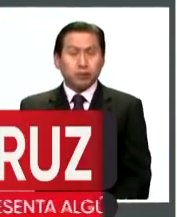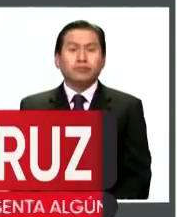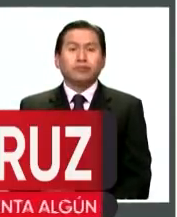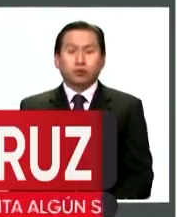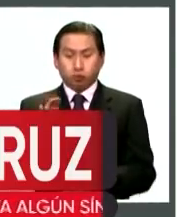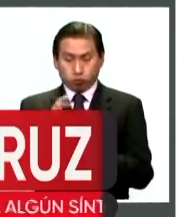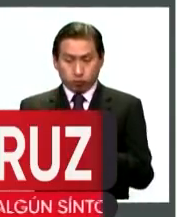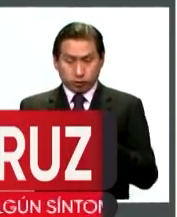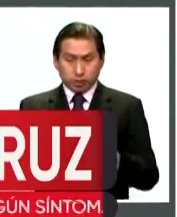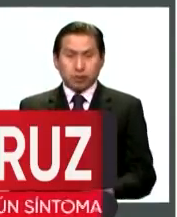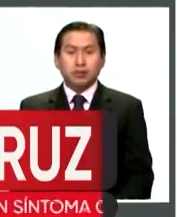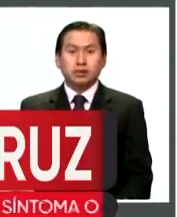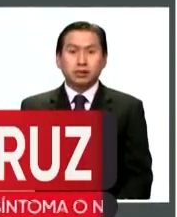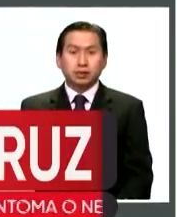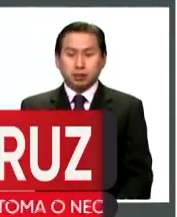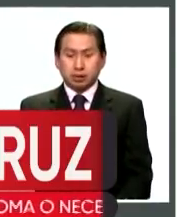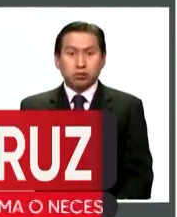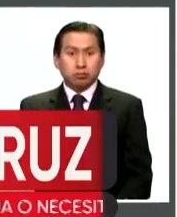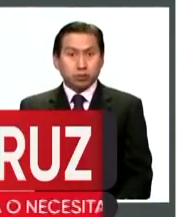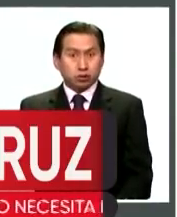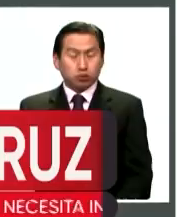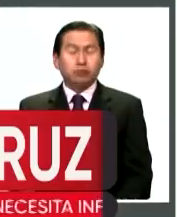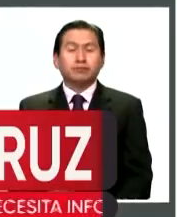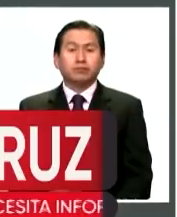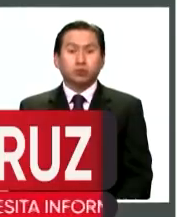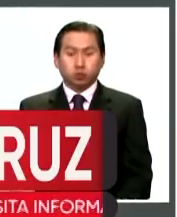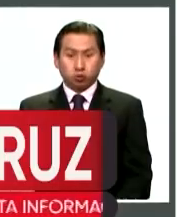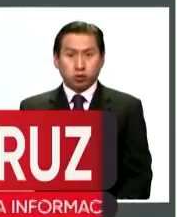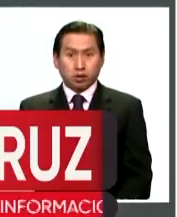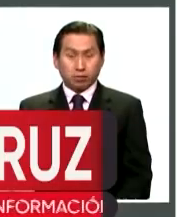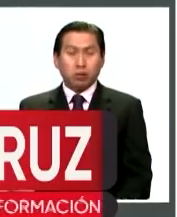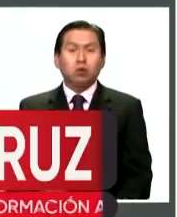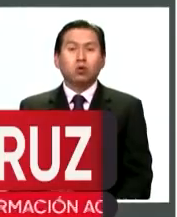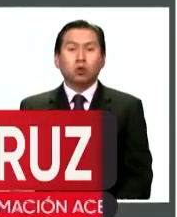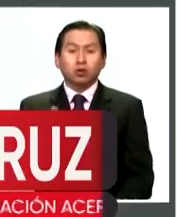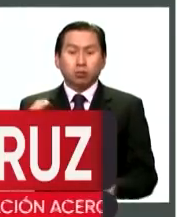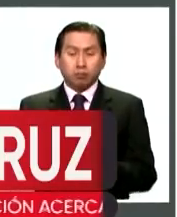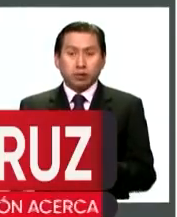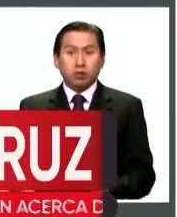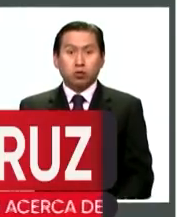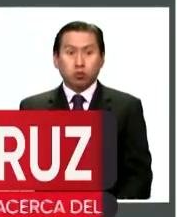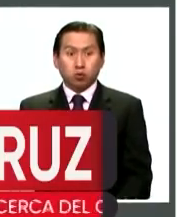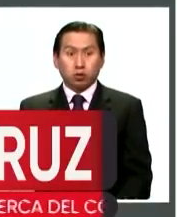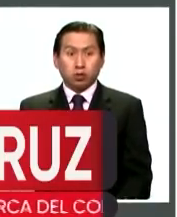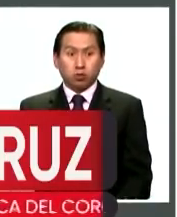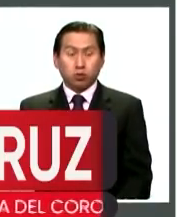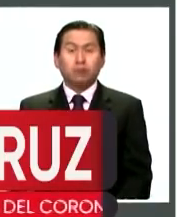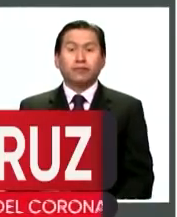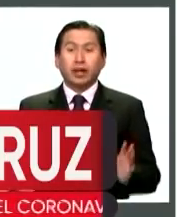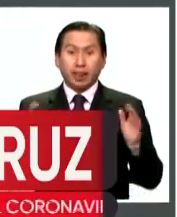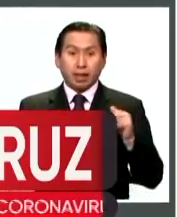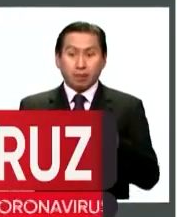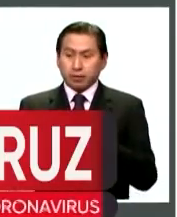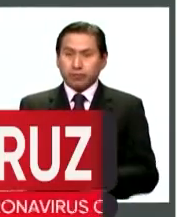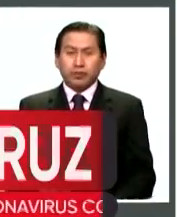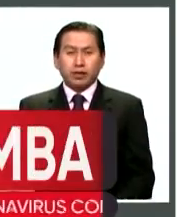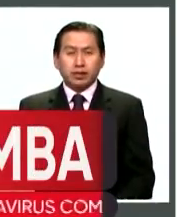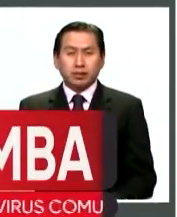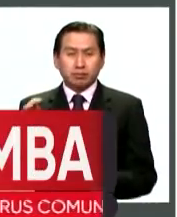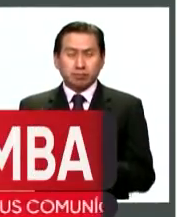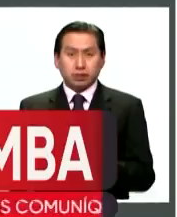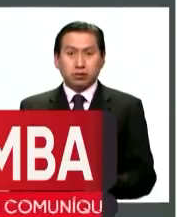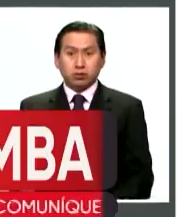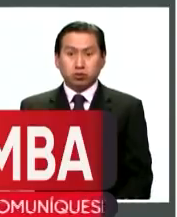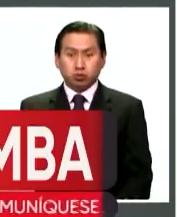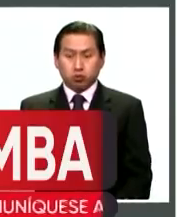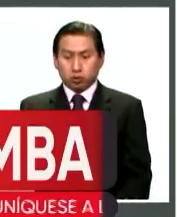1.349, Chuquisaca 622, Cochabamba 4.084, La Paz